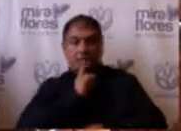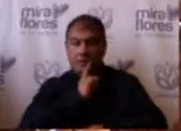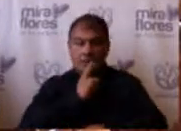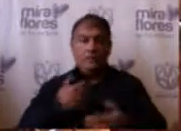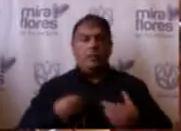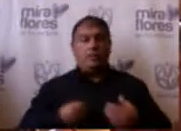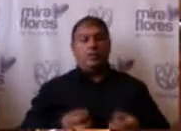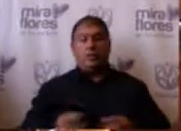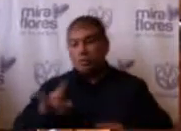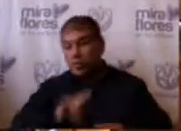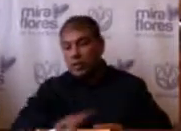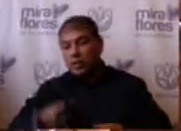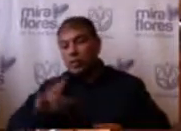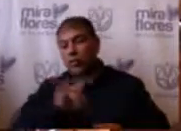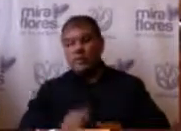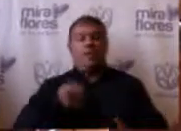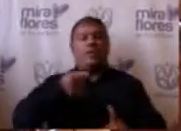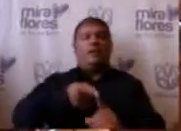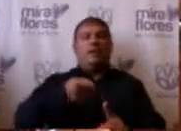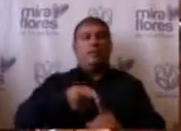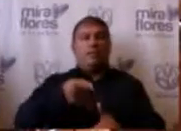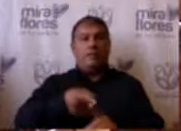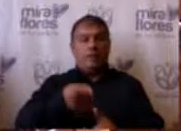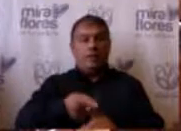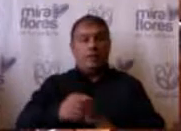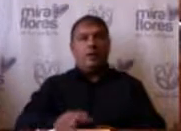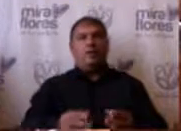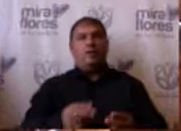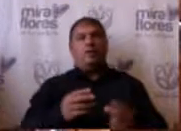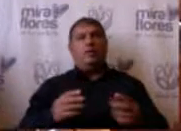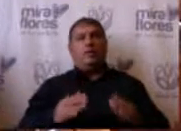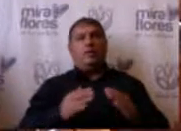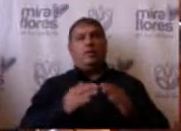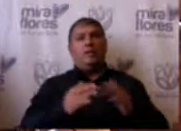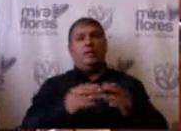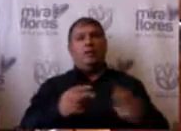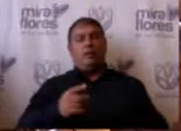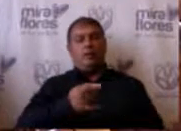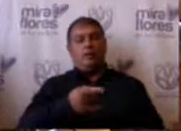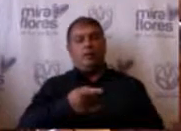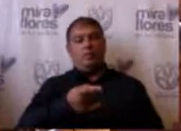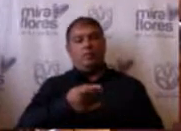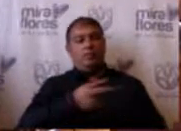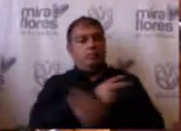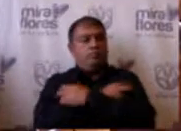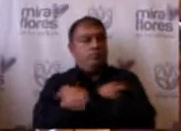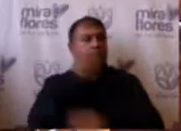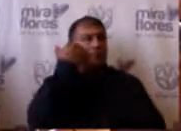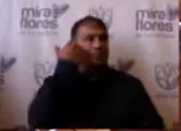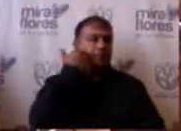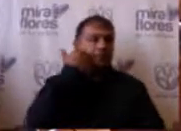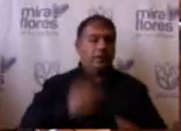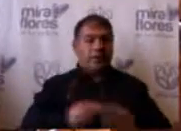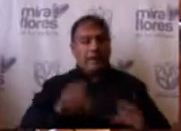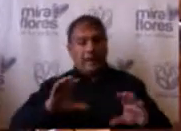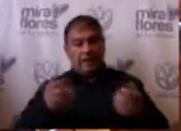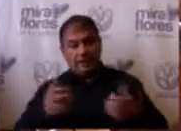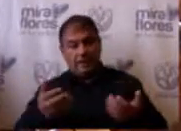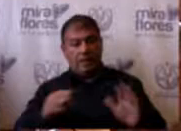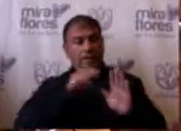se reutiliza directamente en lo que es la huaca pucllana en la puesta en valor de la huaca pucllana entonces este tipo de